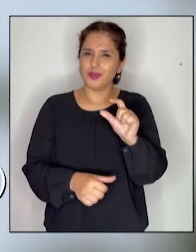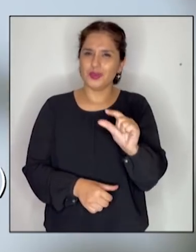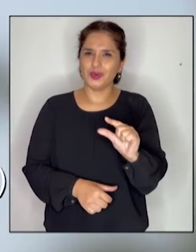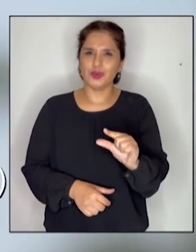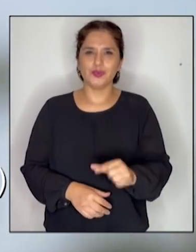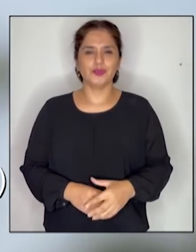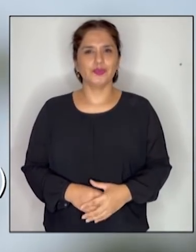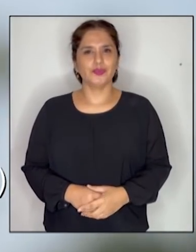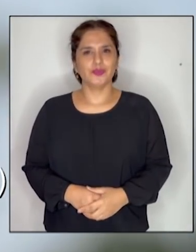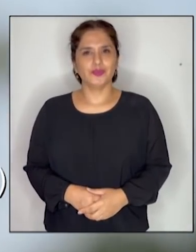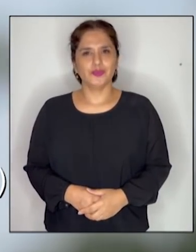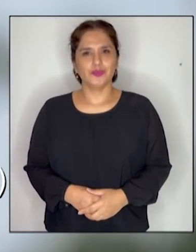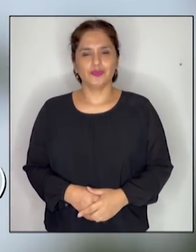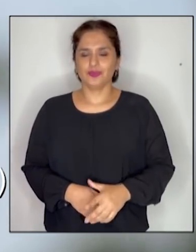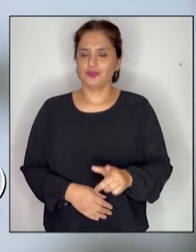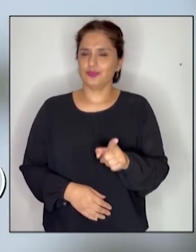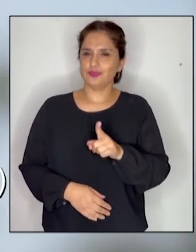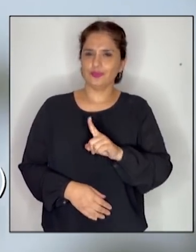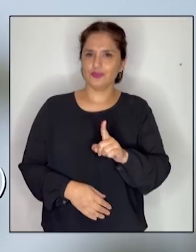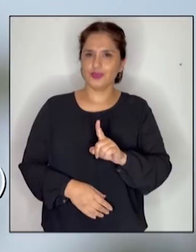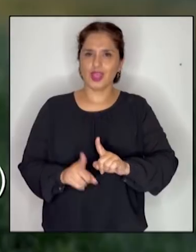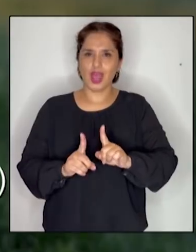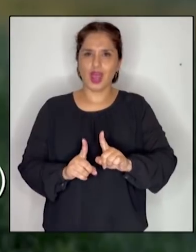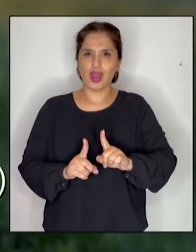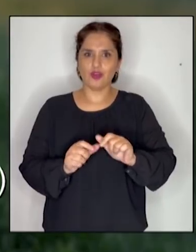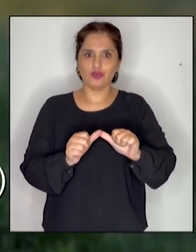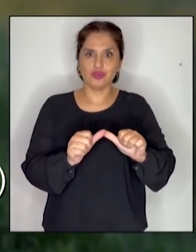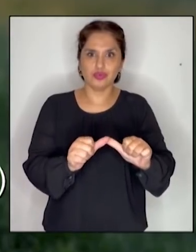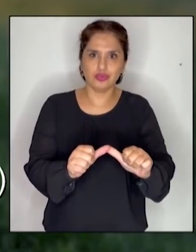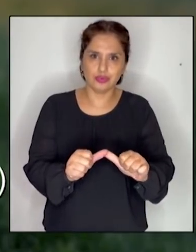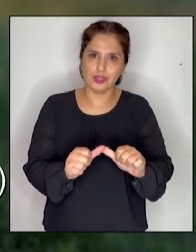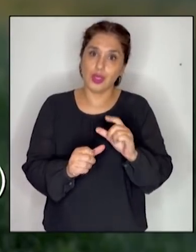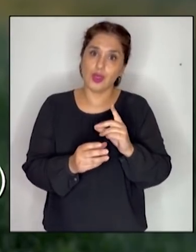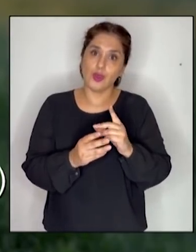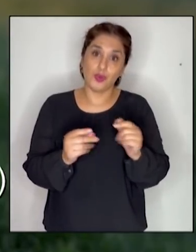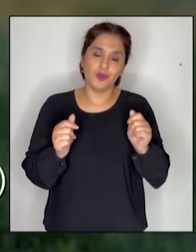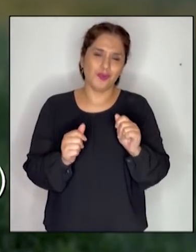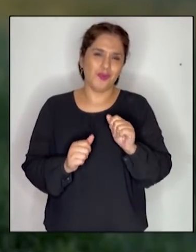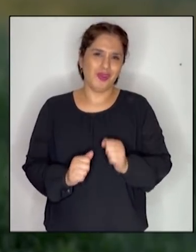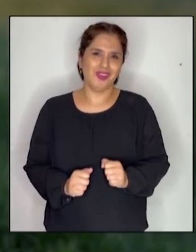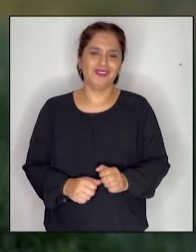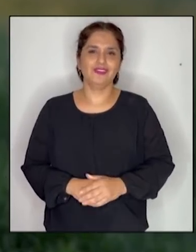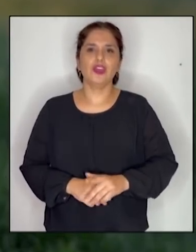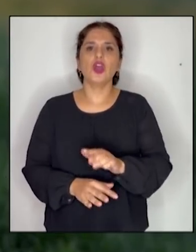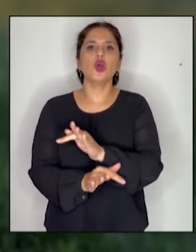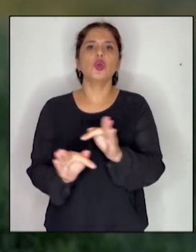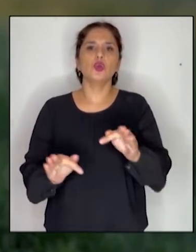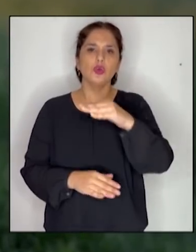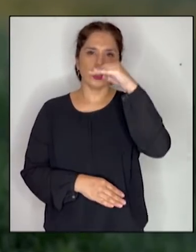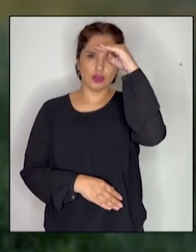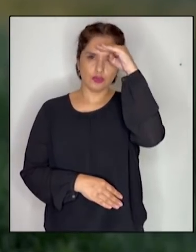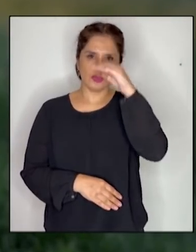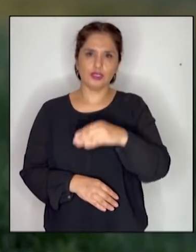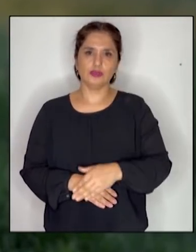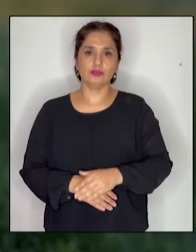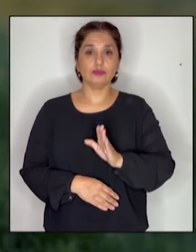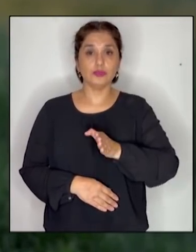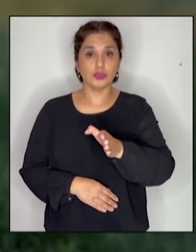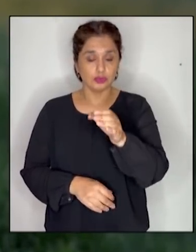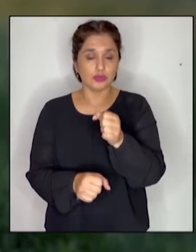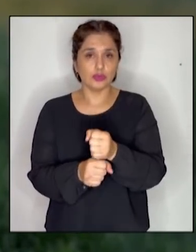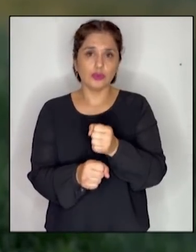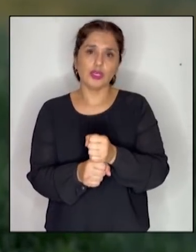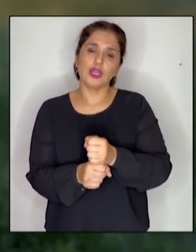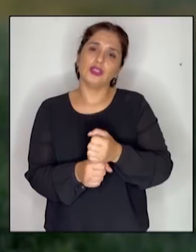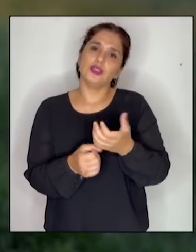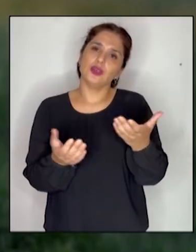es hemífero. ¿Ah? No, es algo, puede ser algo muy pasajero. Entonces, nunca hay que confiarse. Y hay que